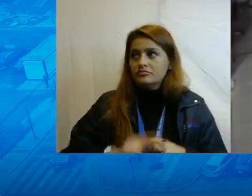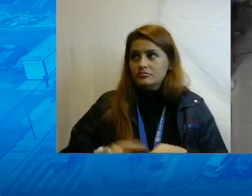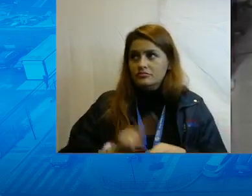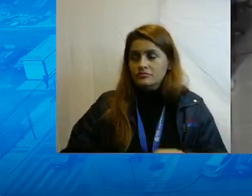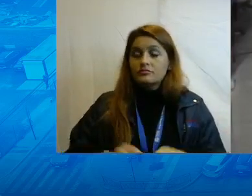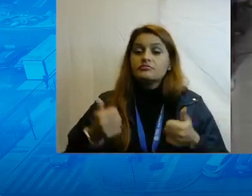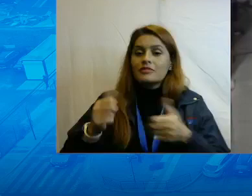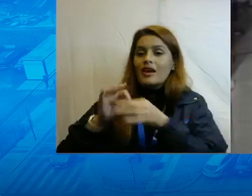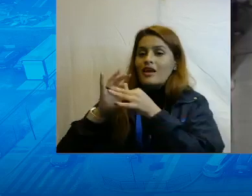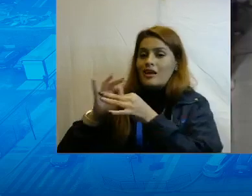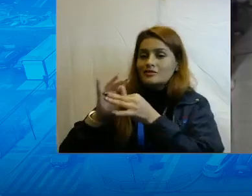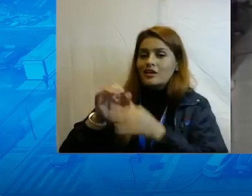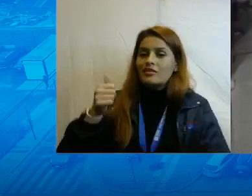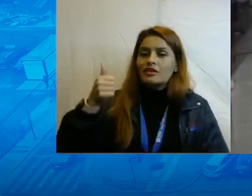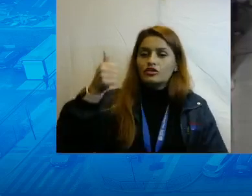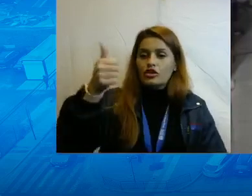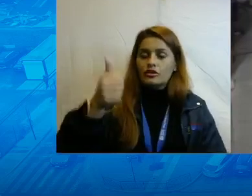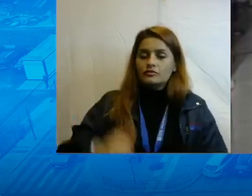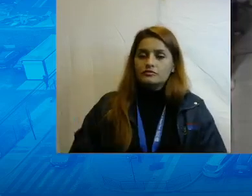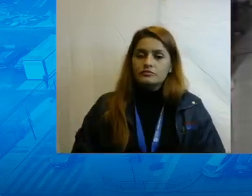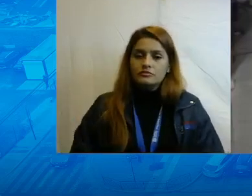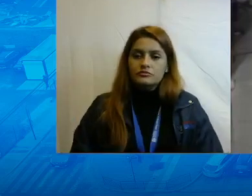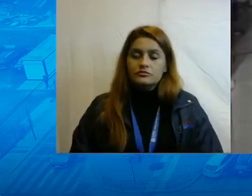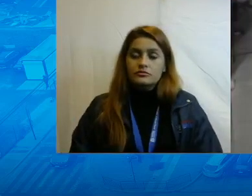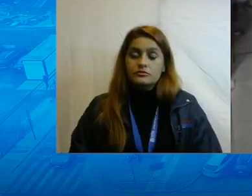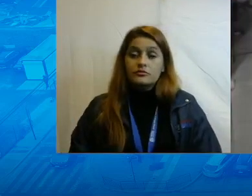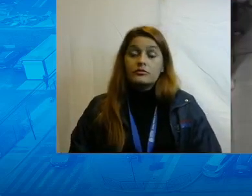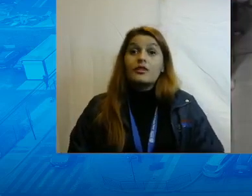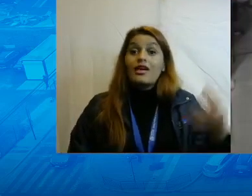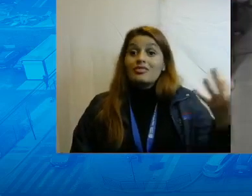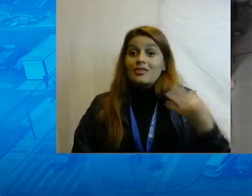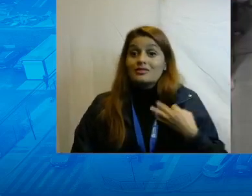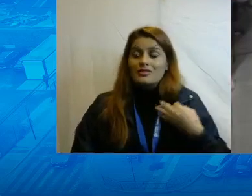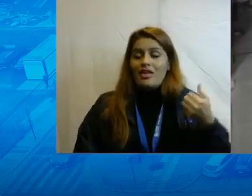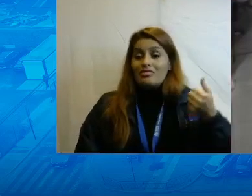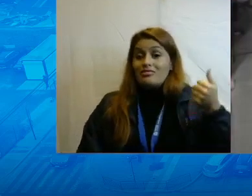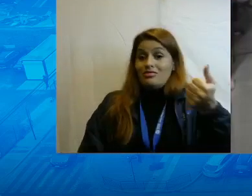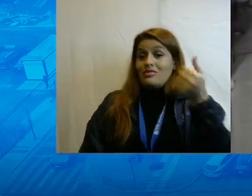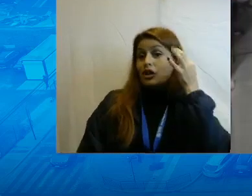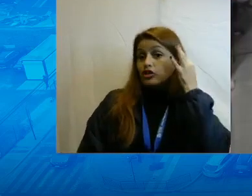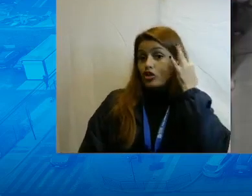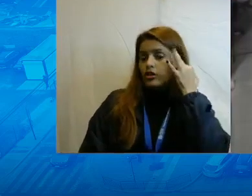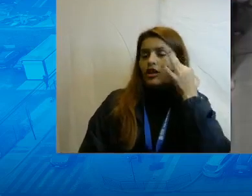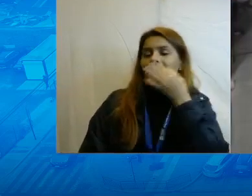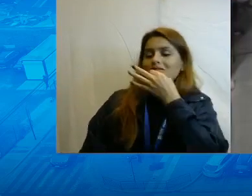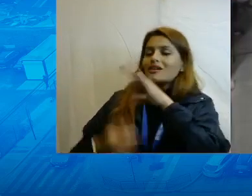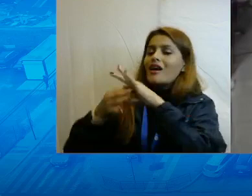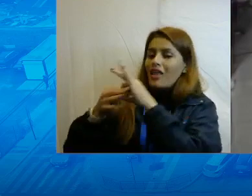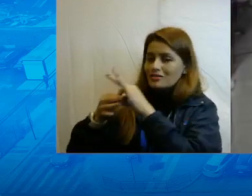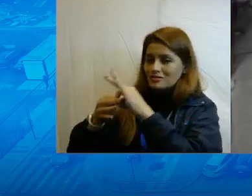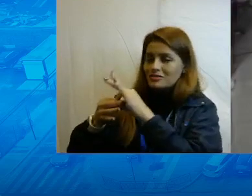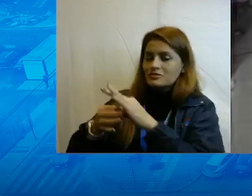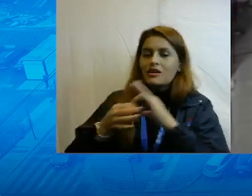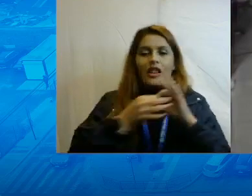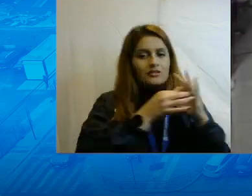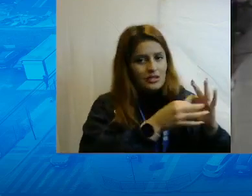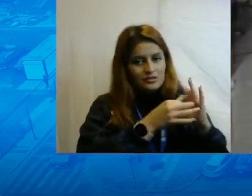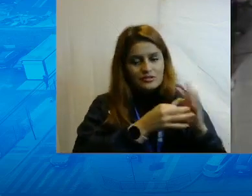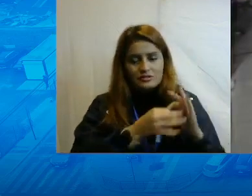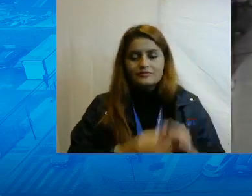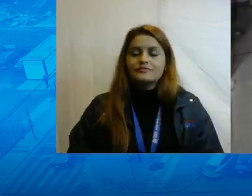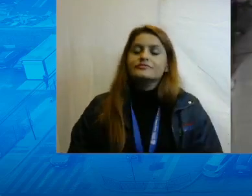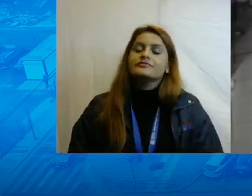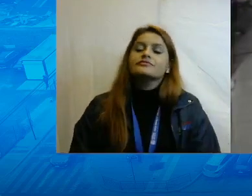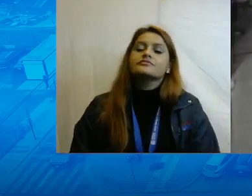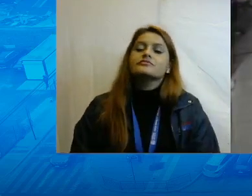Gracias, directora. Concejal. Muchas gracias igual para, y vamos a transmitir la información. Gracias, directora.